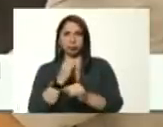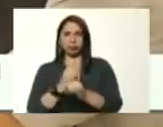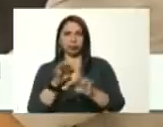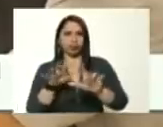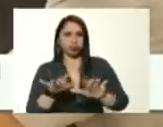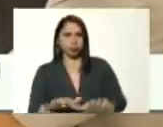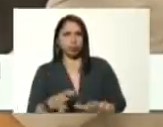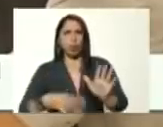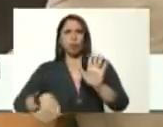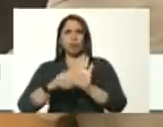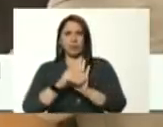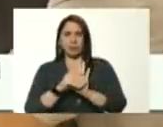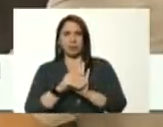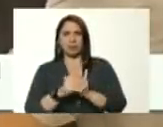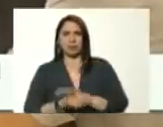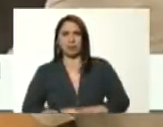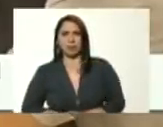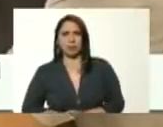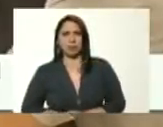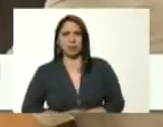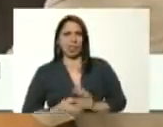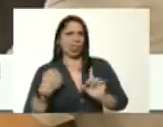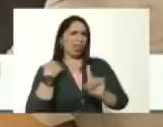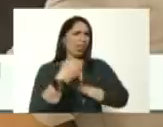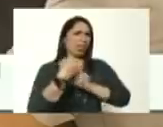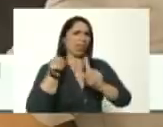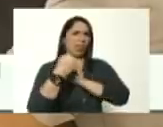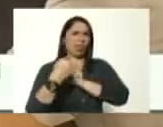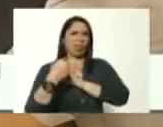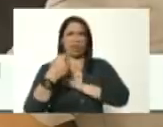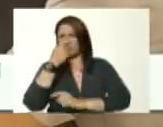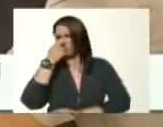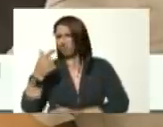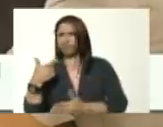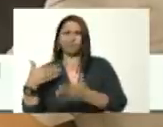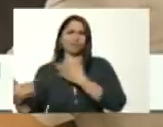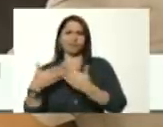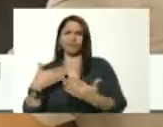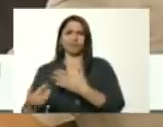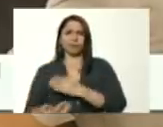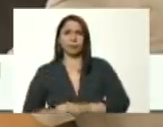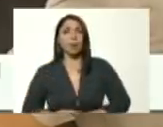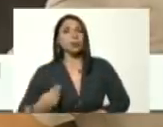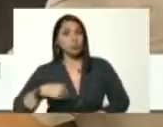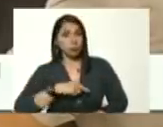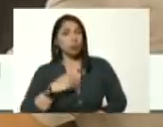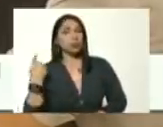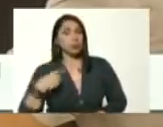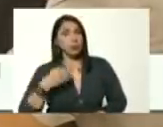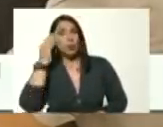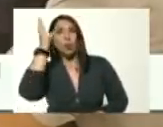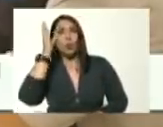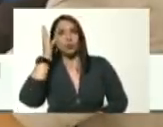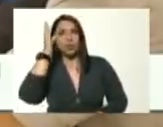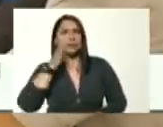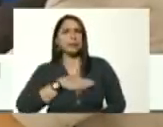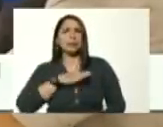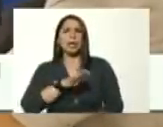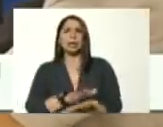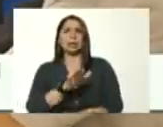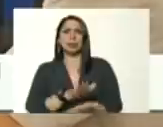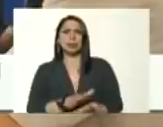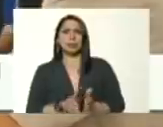nuevamente dándonos leña pero no importa rectora tenemos la conciencia absolutamente tranquila